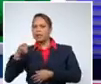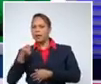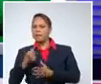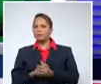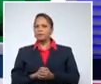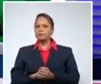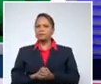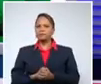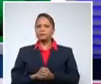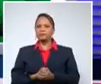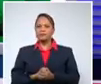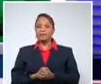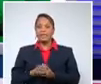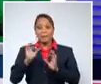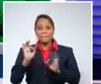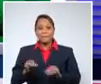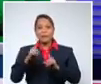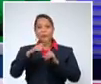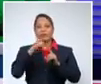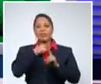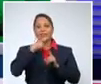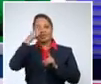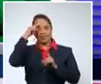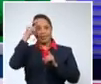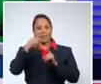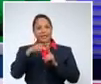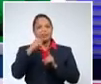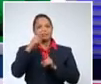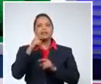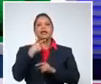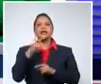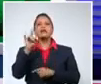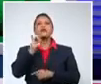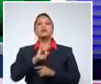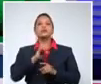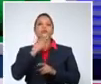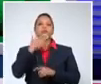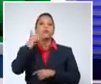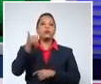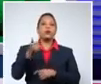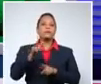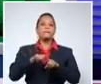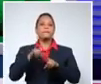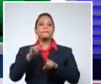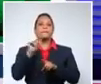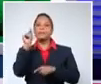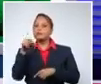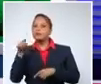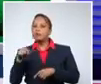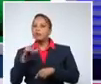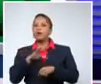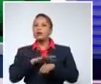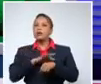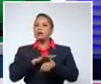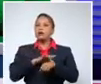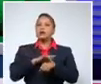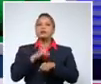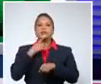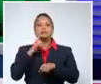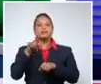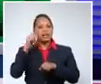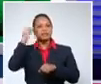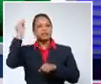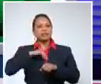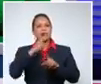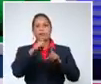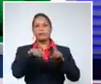antígenos es muy útil en la persona que tiene síntomas, porque detecta que está positivo. Y